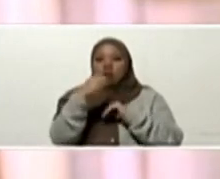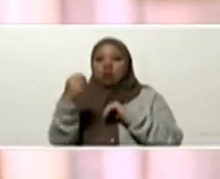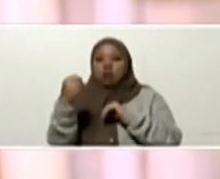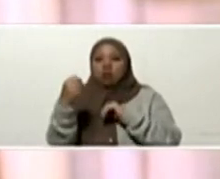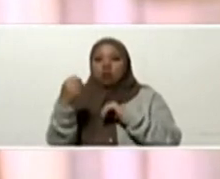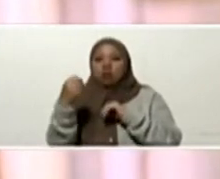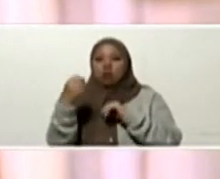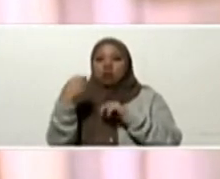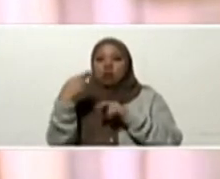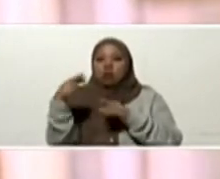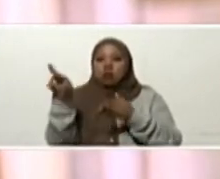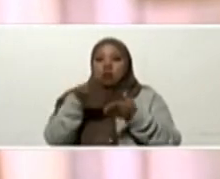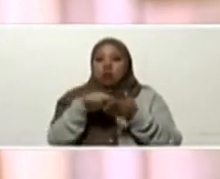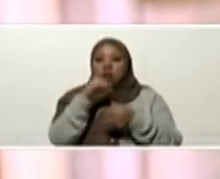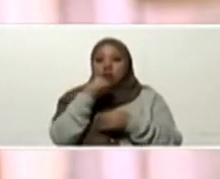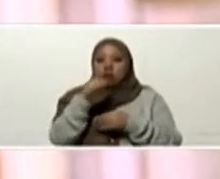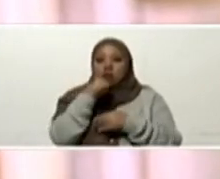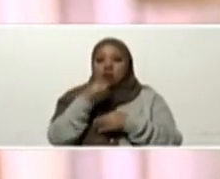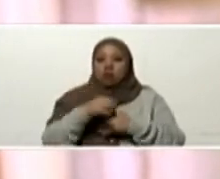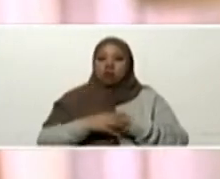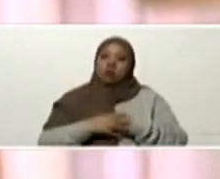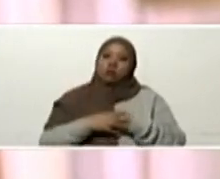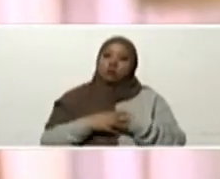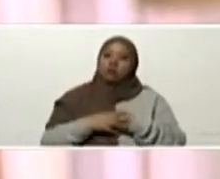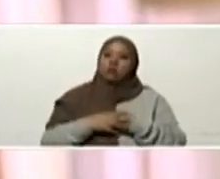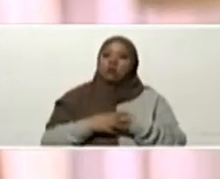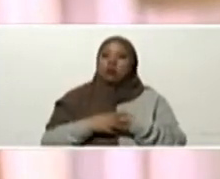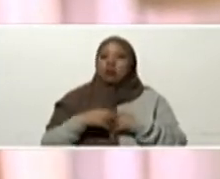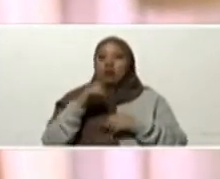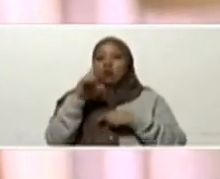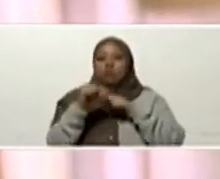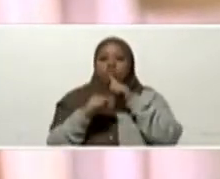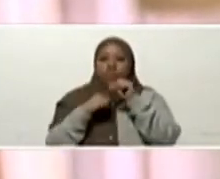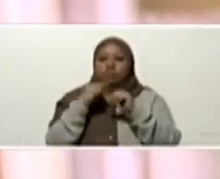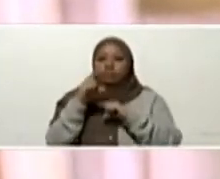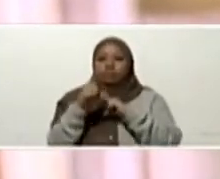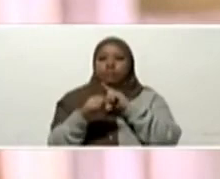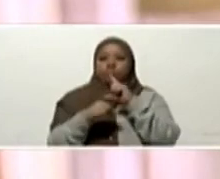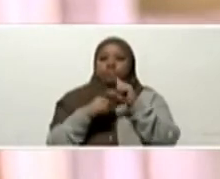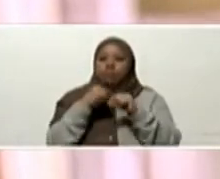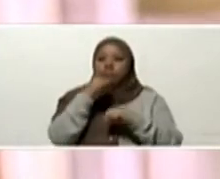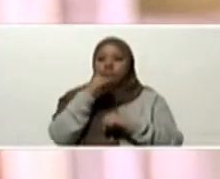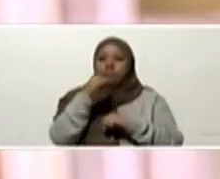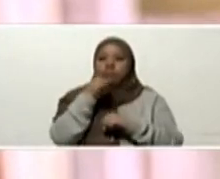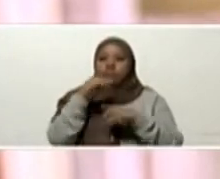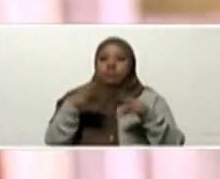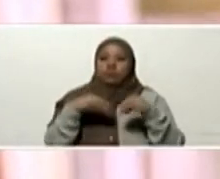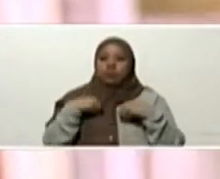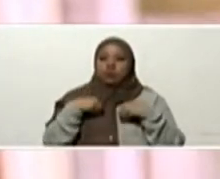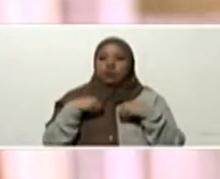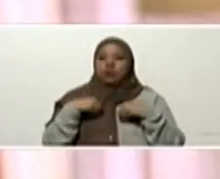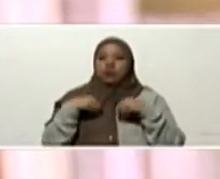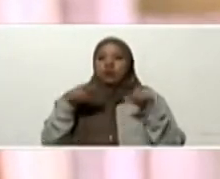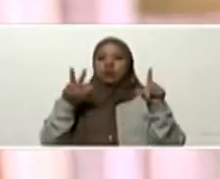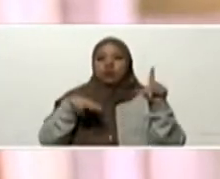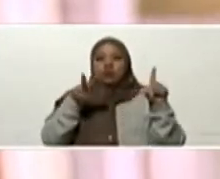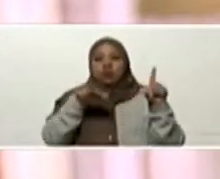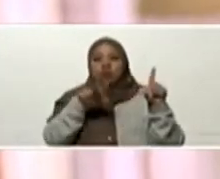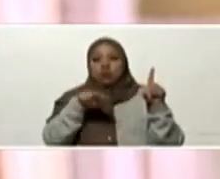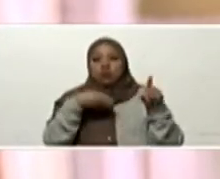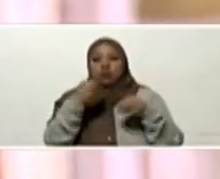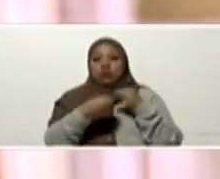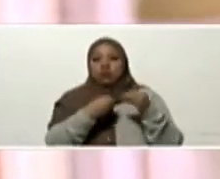se reproduce, porque la gente o lo retuitea o la gente lo toma del Instagram y lo